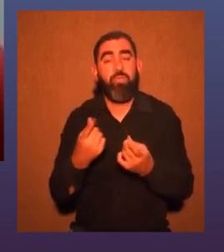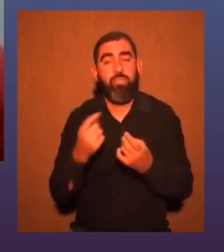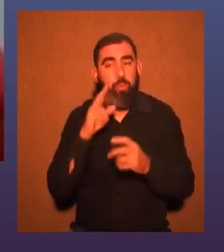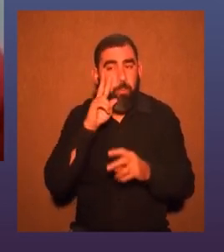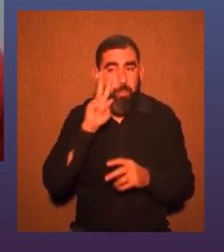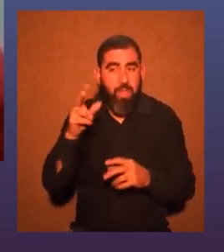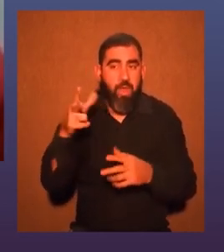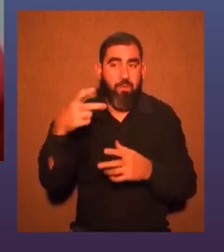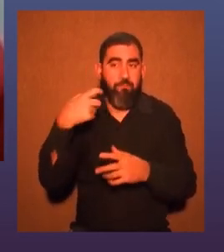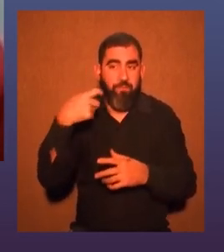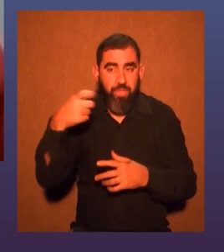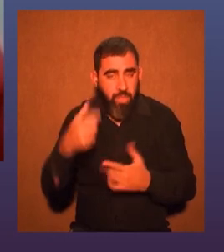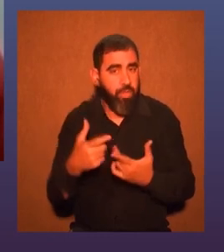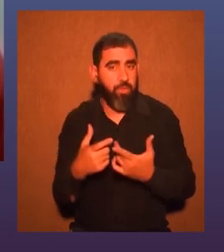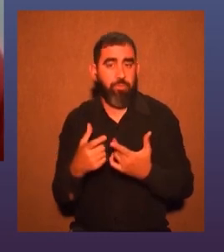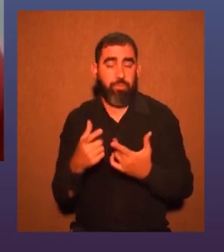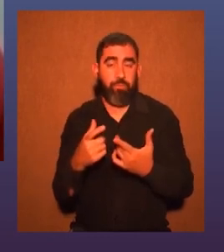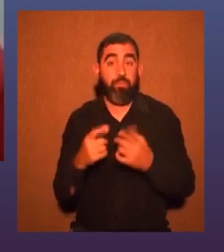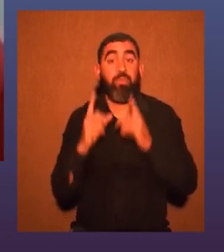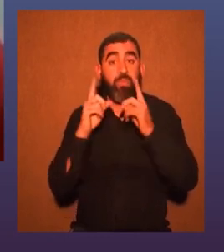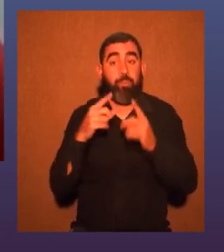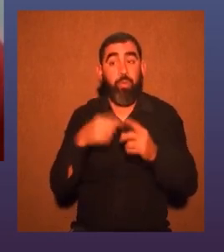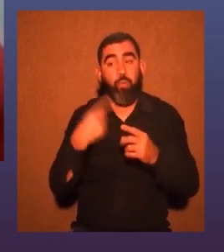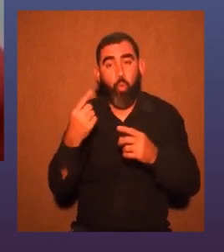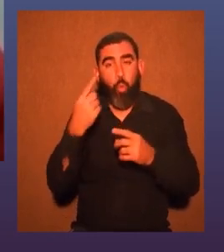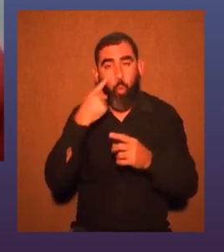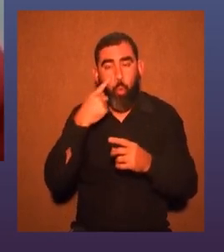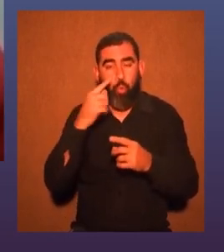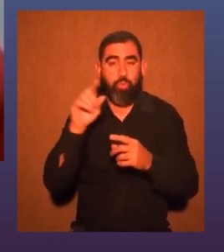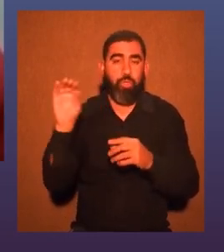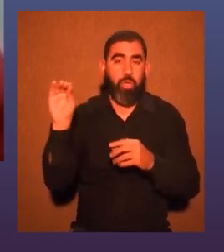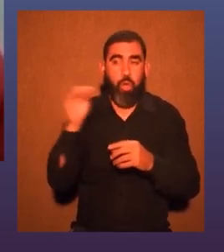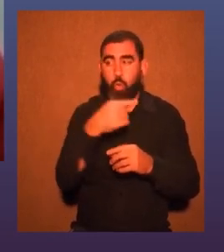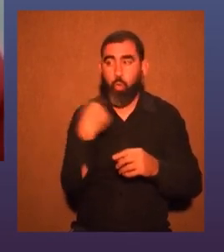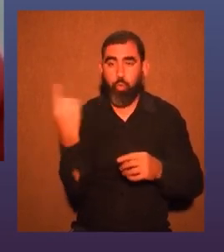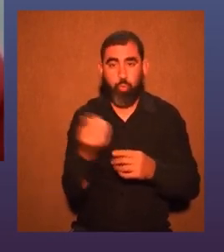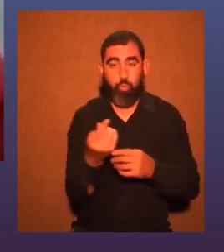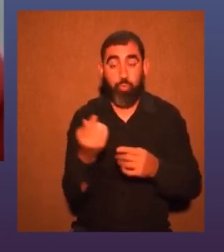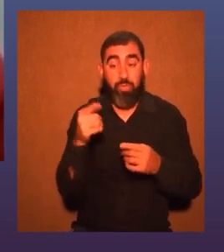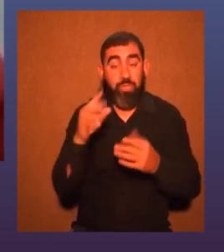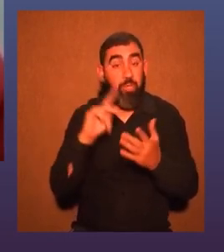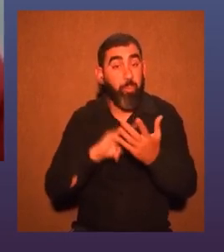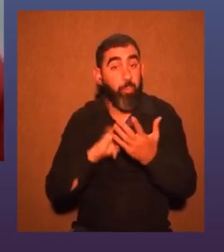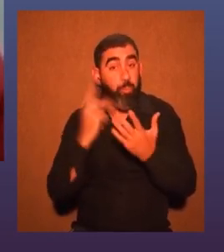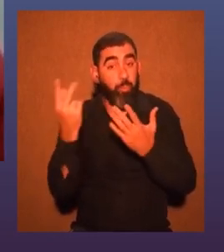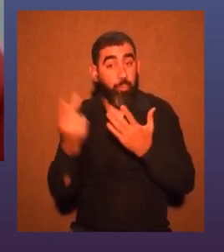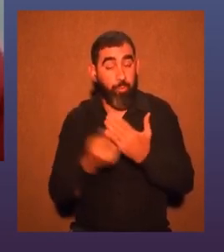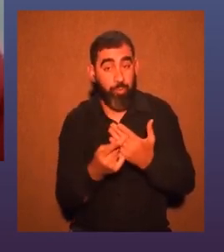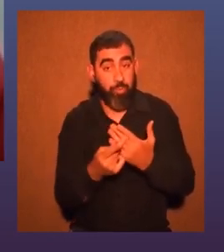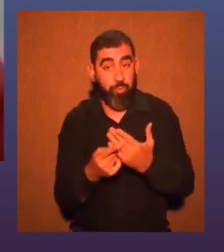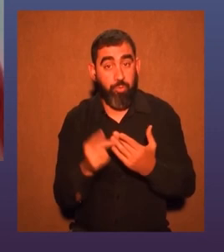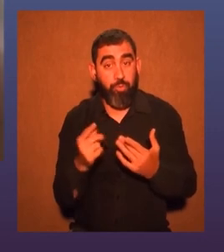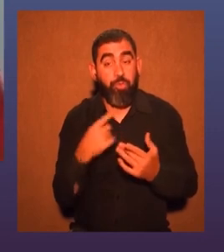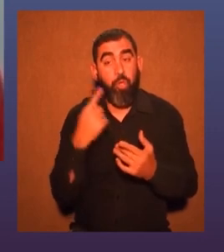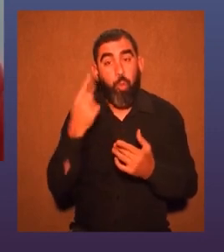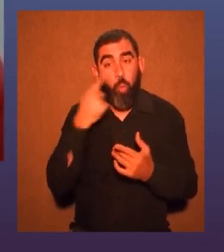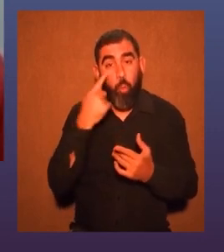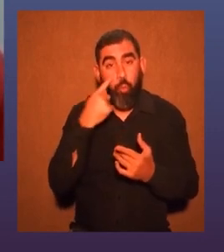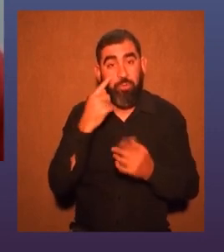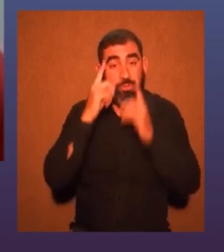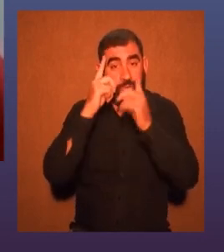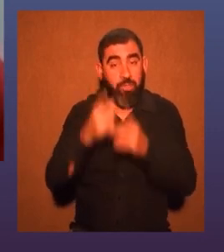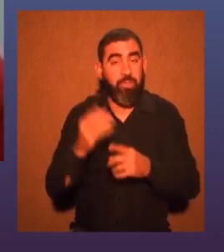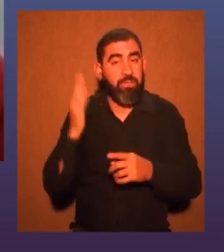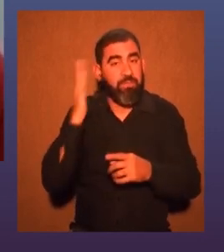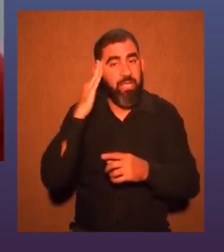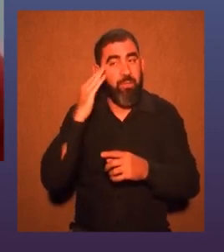video y mirar esto. Y la otra es que yo conozco a los chicos ahora, ¿no? Para mí, este proyecto es el conocer como... Sé